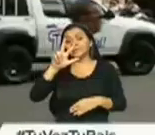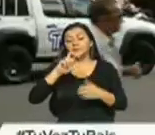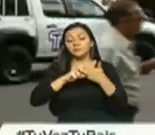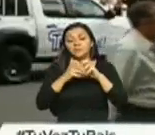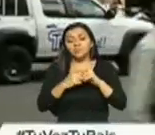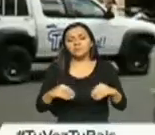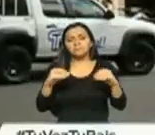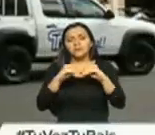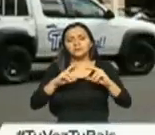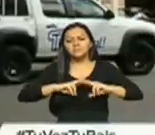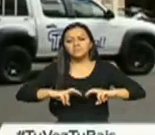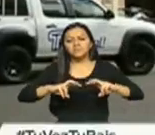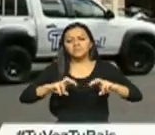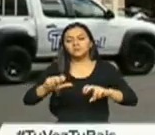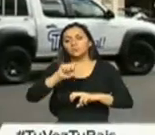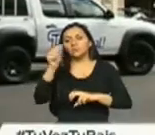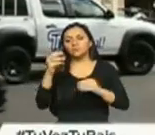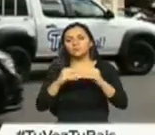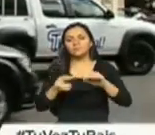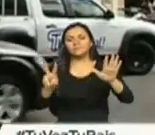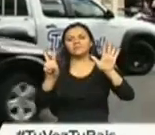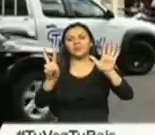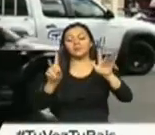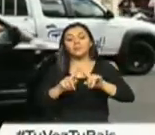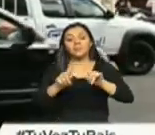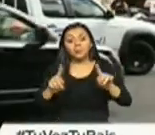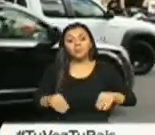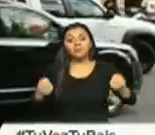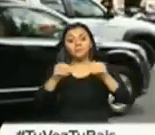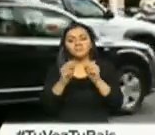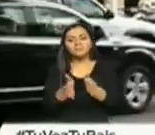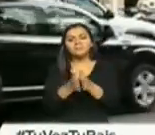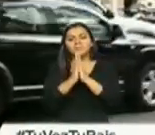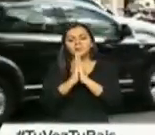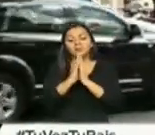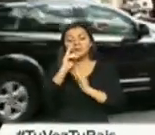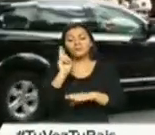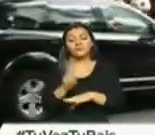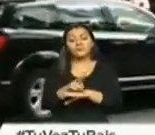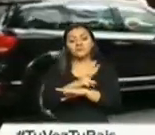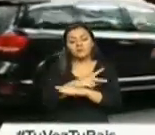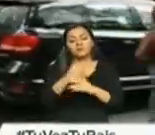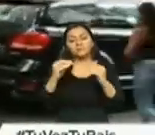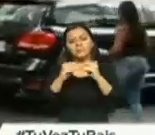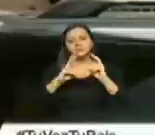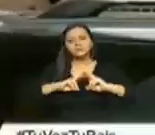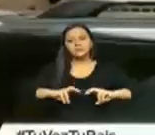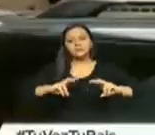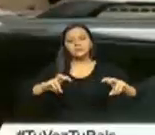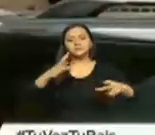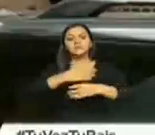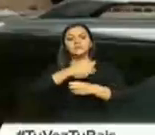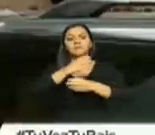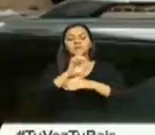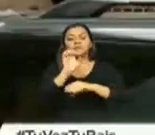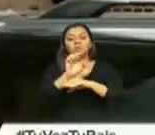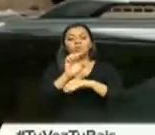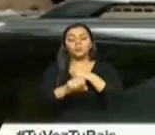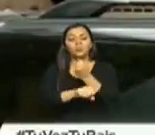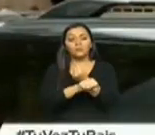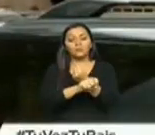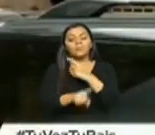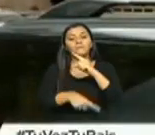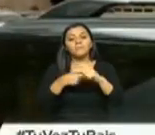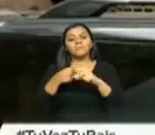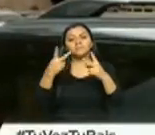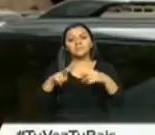se están investigando otros 7. Además, señaló que pedirá a la Fiscalía que se investigue a la Federación Ecuatoriana de Fútbol y